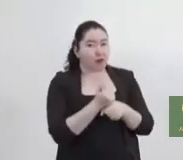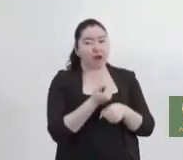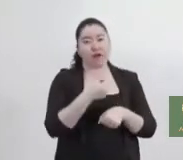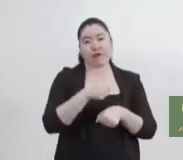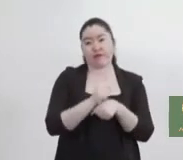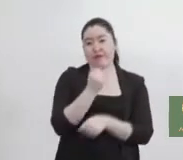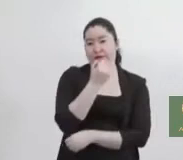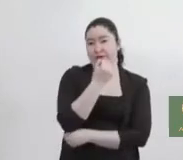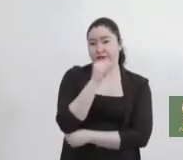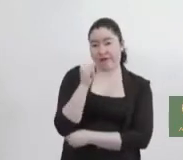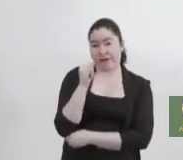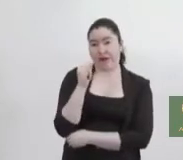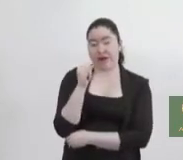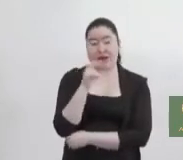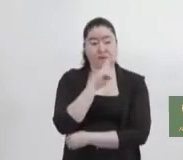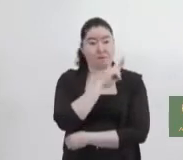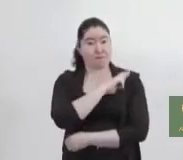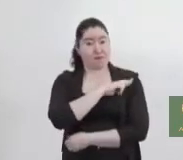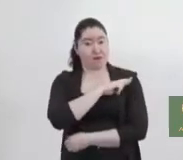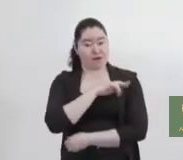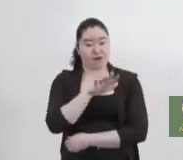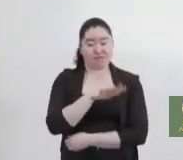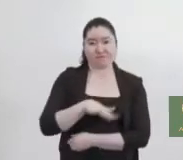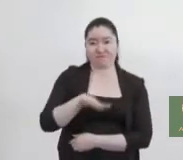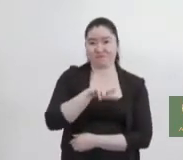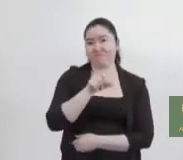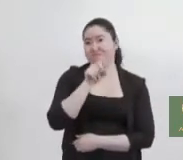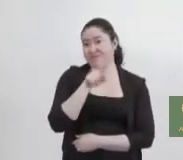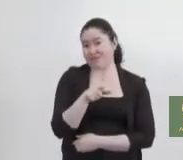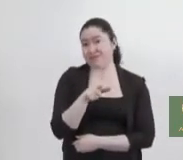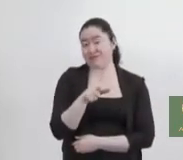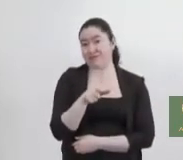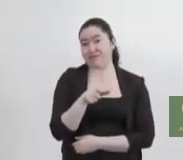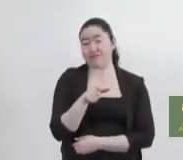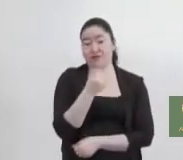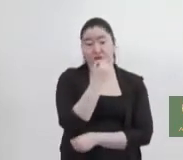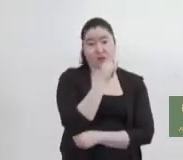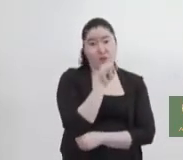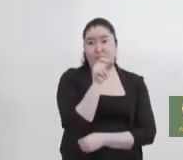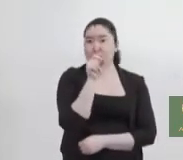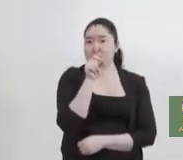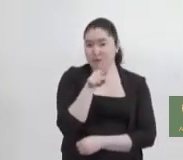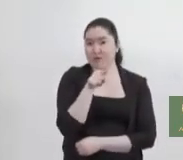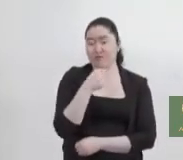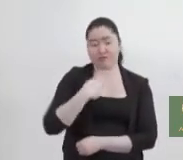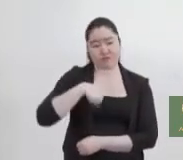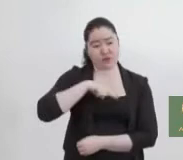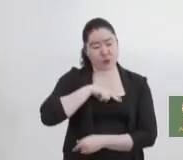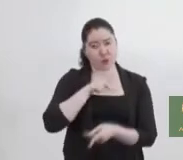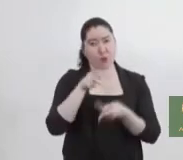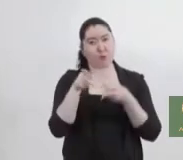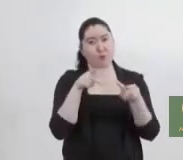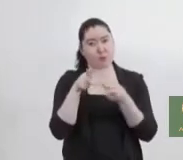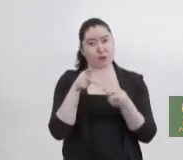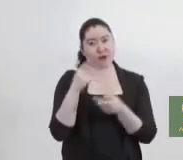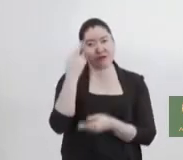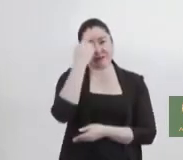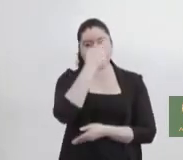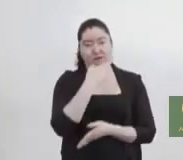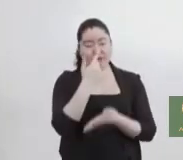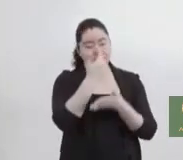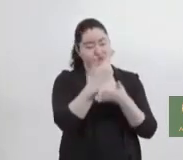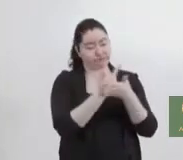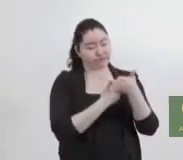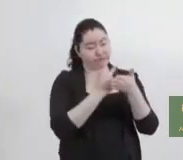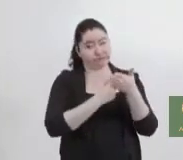y preescolar también. Entonces, nosotros ya estamos preparados, estamos trabajando en los censos para poder generar un